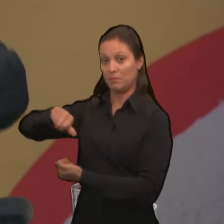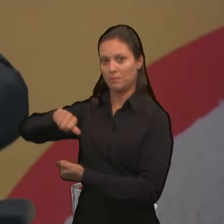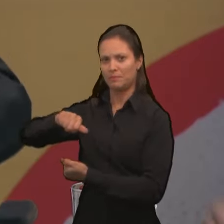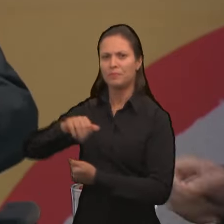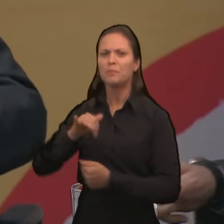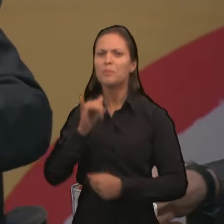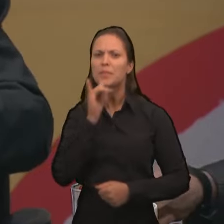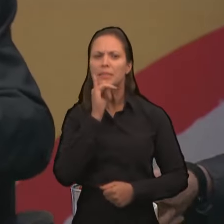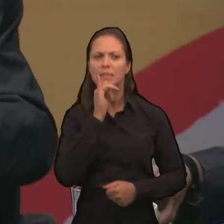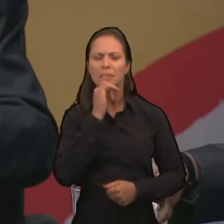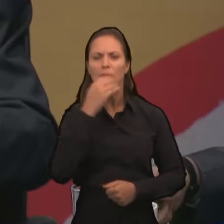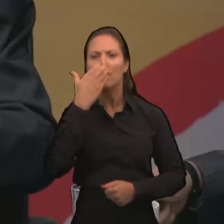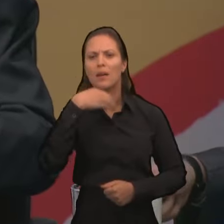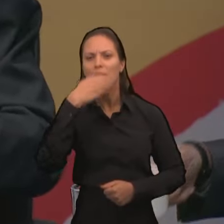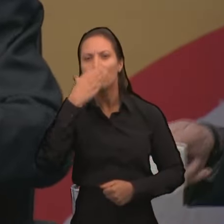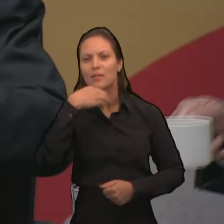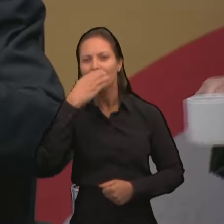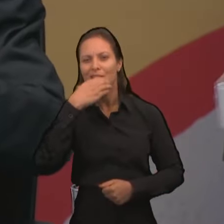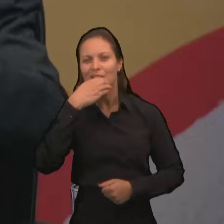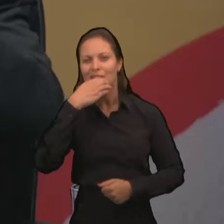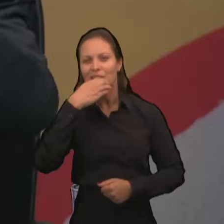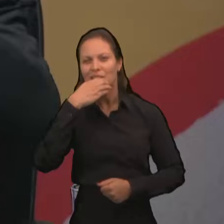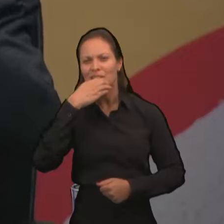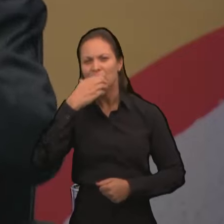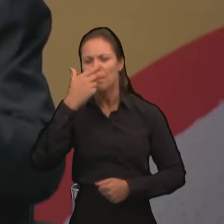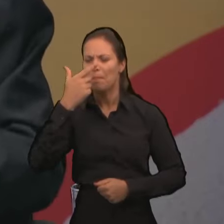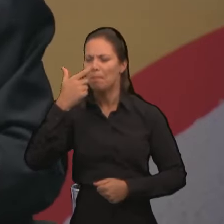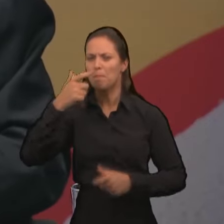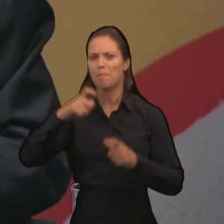mundo. Una facturación como